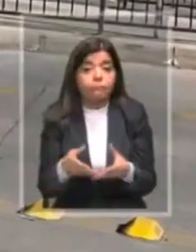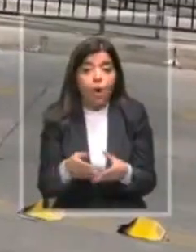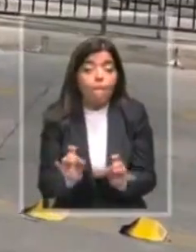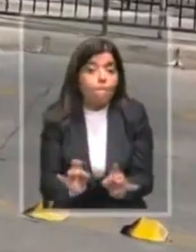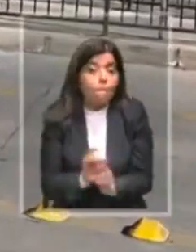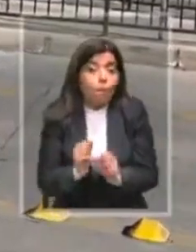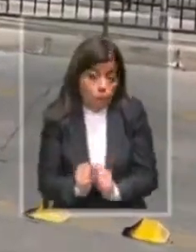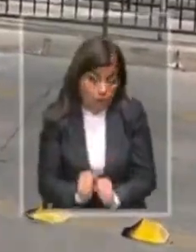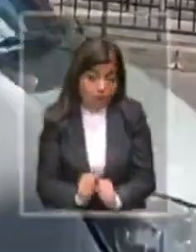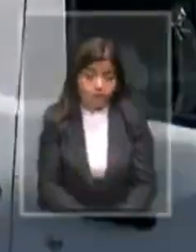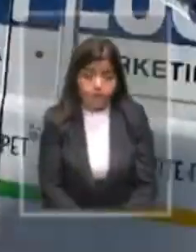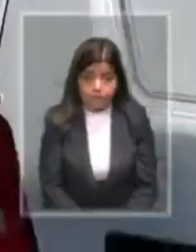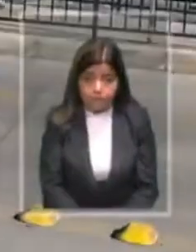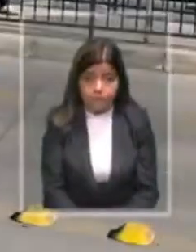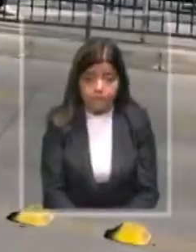posible.